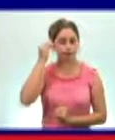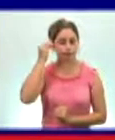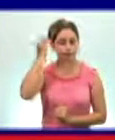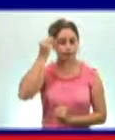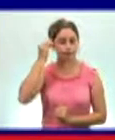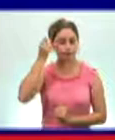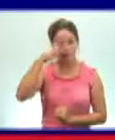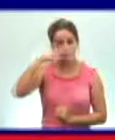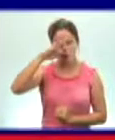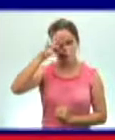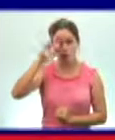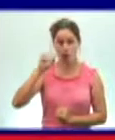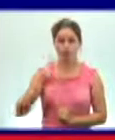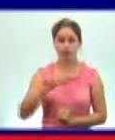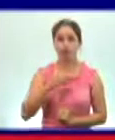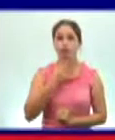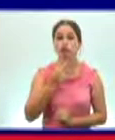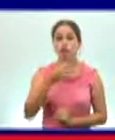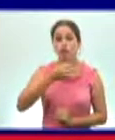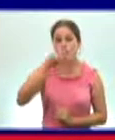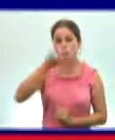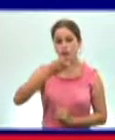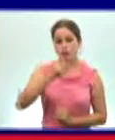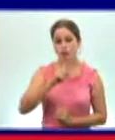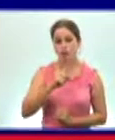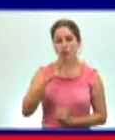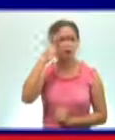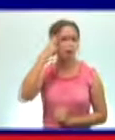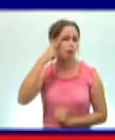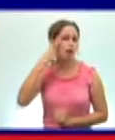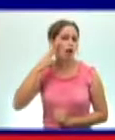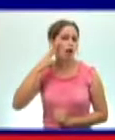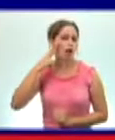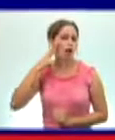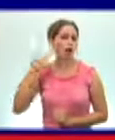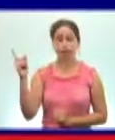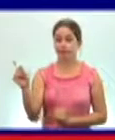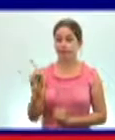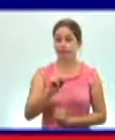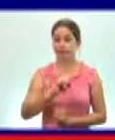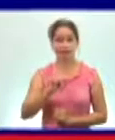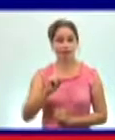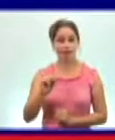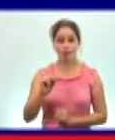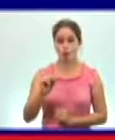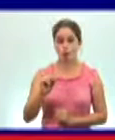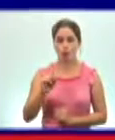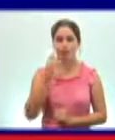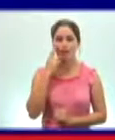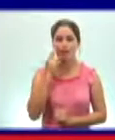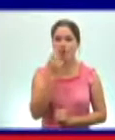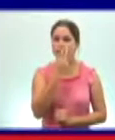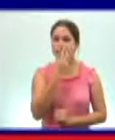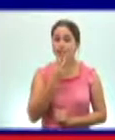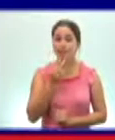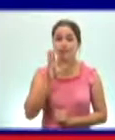no envejece. Primera idea guevariana, el Martí que habla ha de asumirse desde el